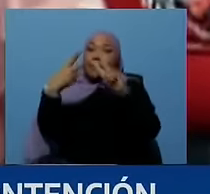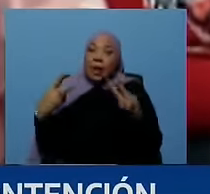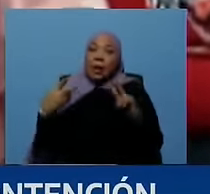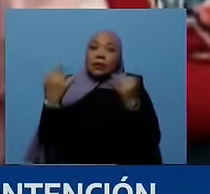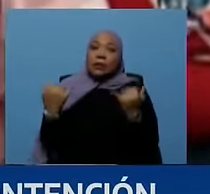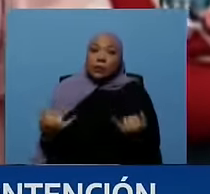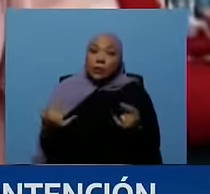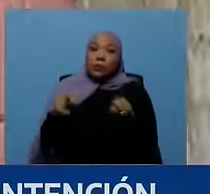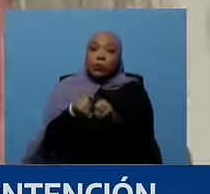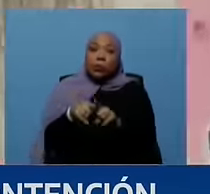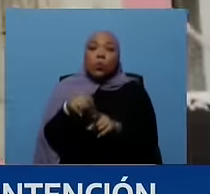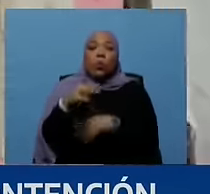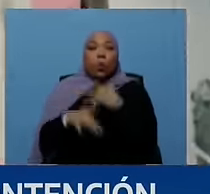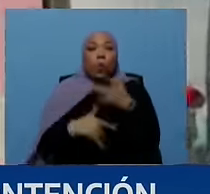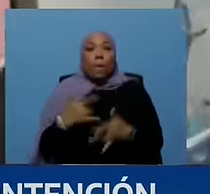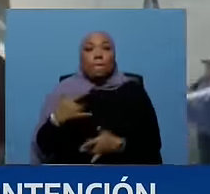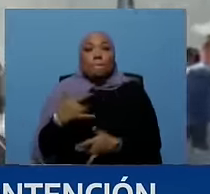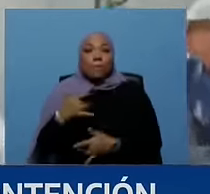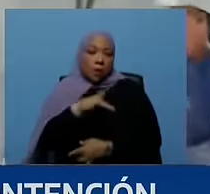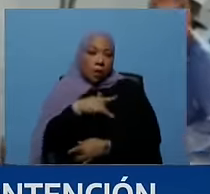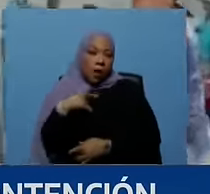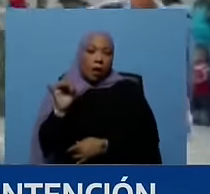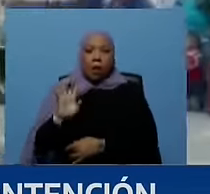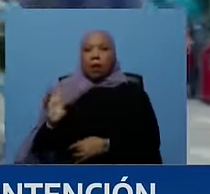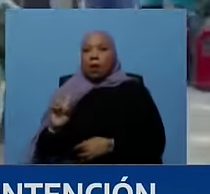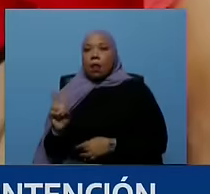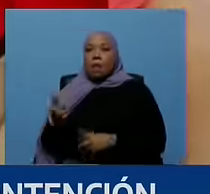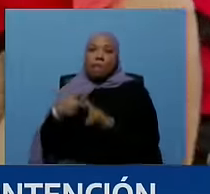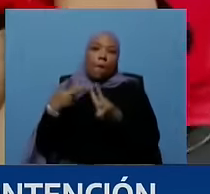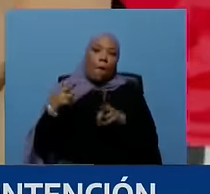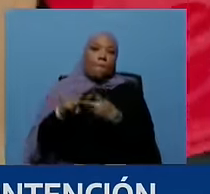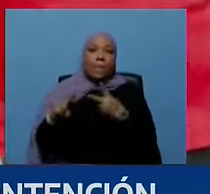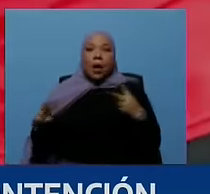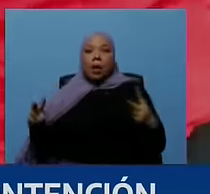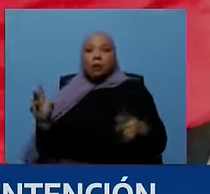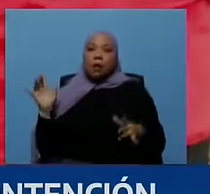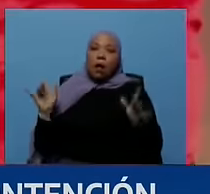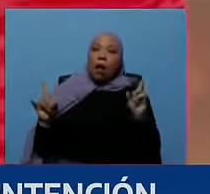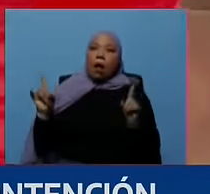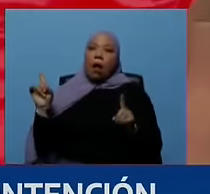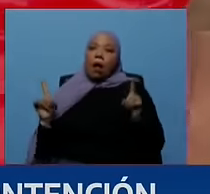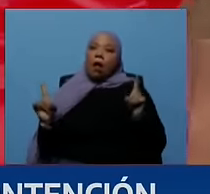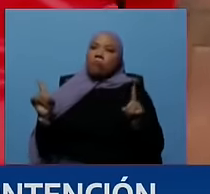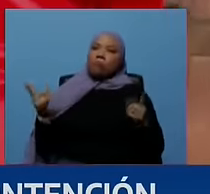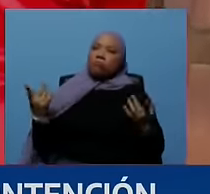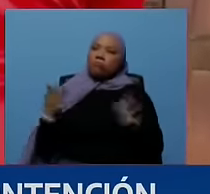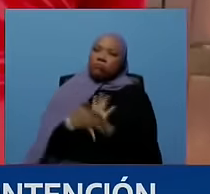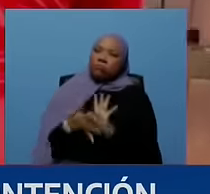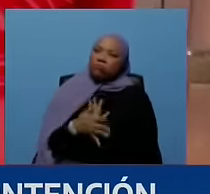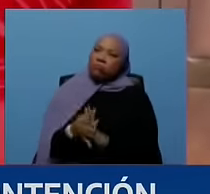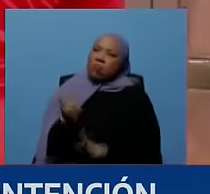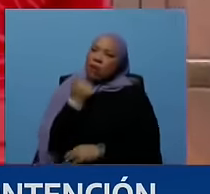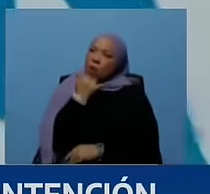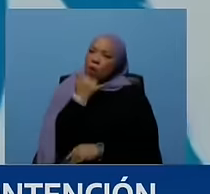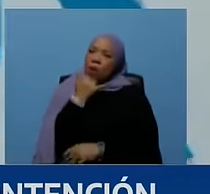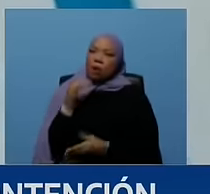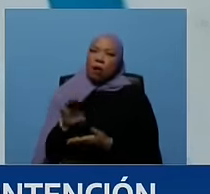paz, queremos paz. No es así la canción, es paz.